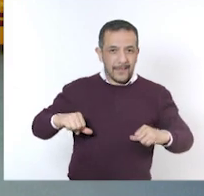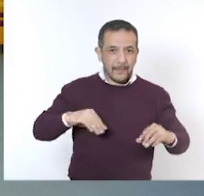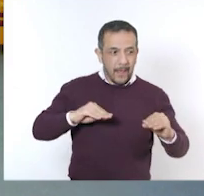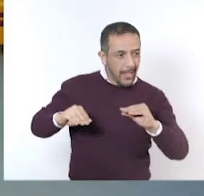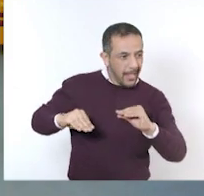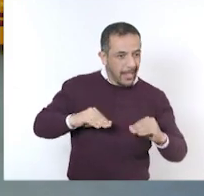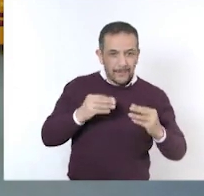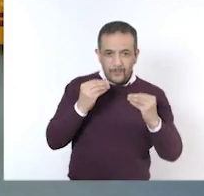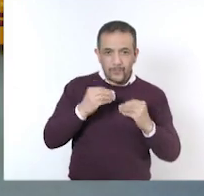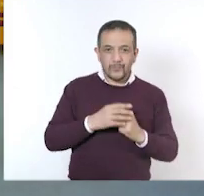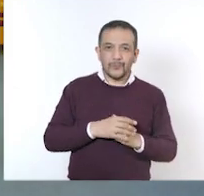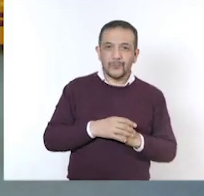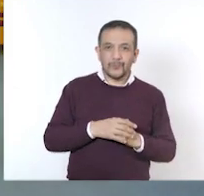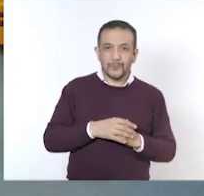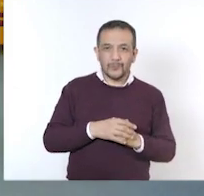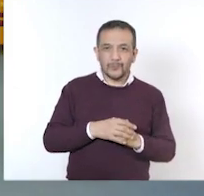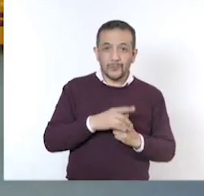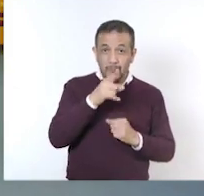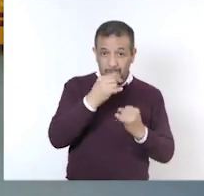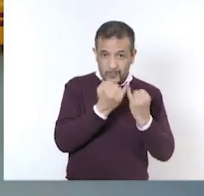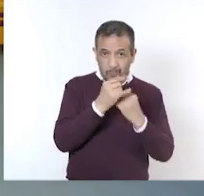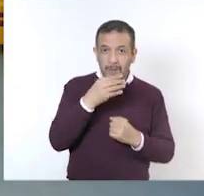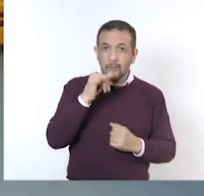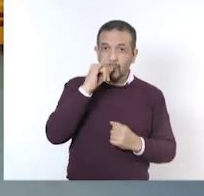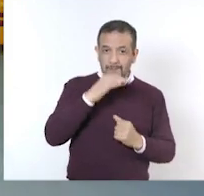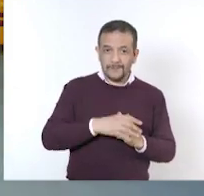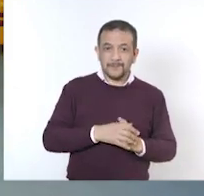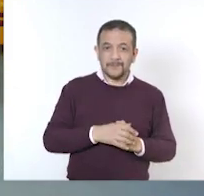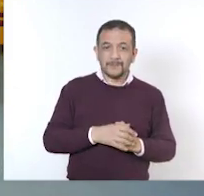Muy entonces movido. Toma agua en casa. ¿Allá?